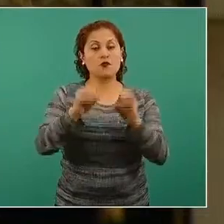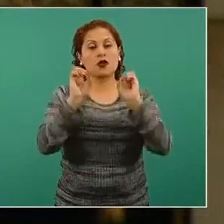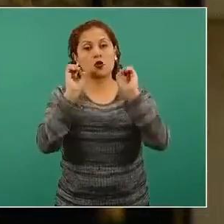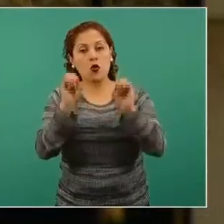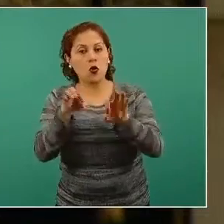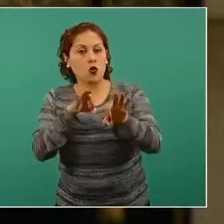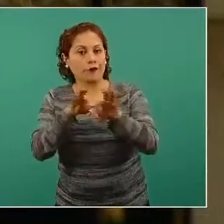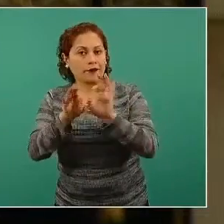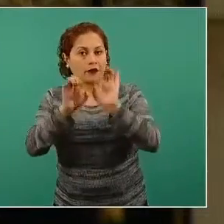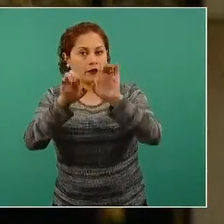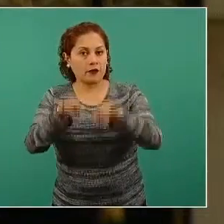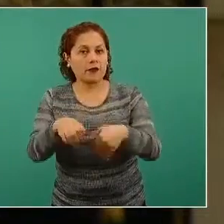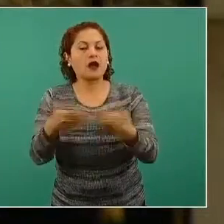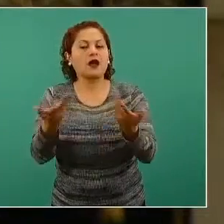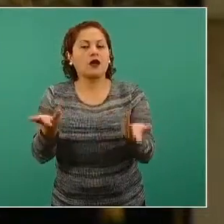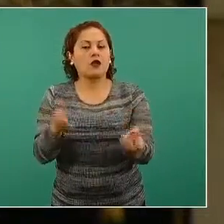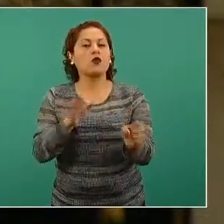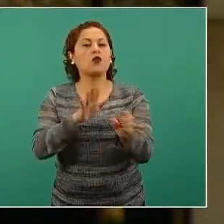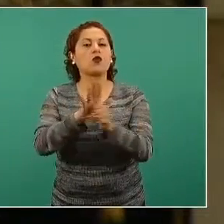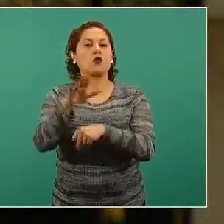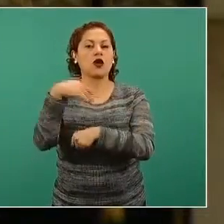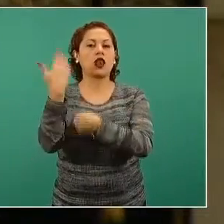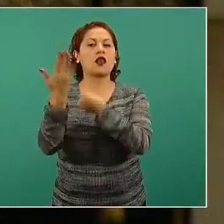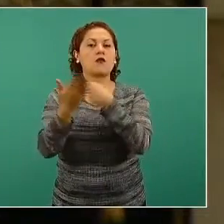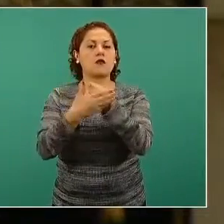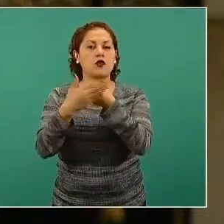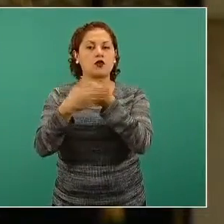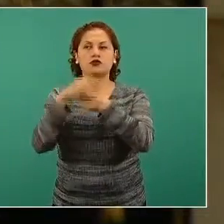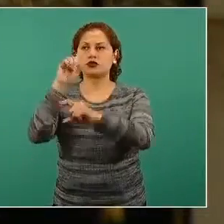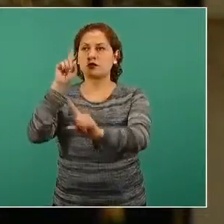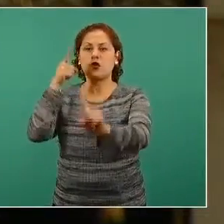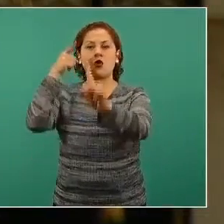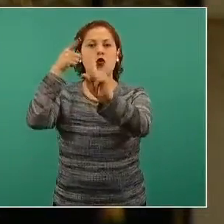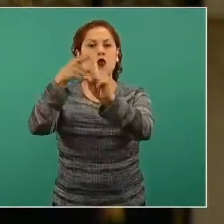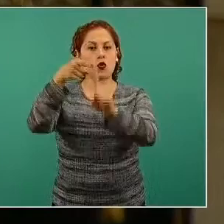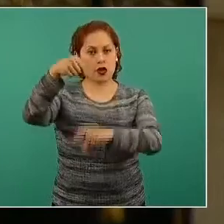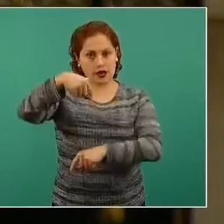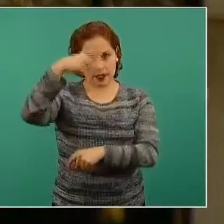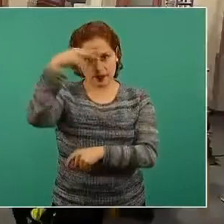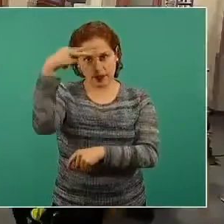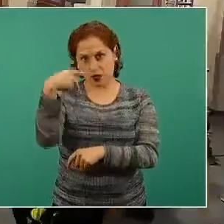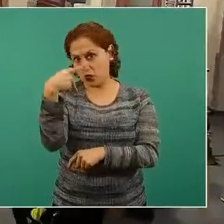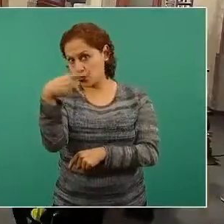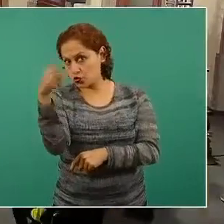laboral? ¿Cuáles son los próximos retos que tiene México respecto a su punto de vista?